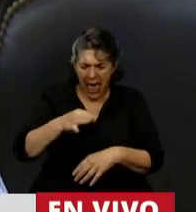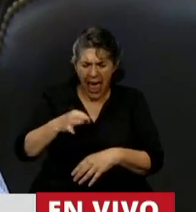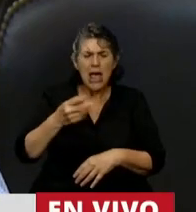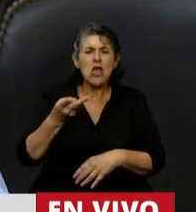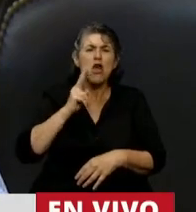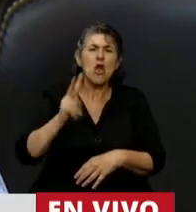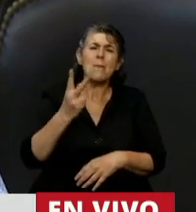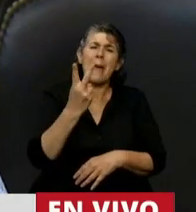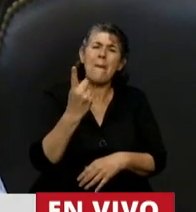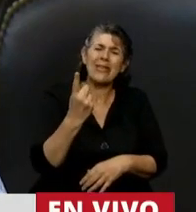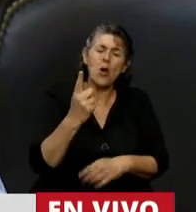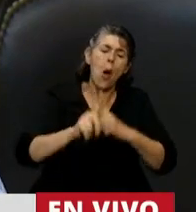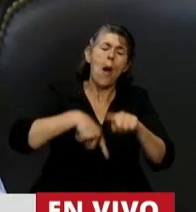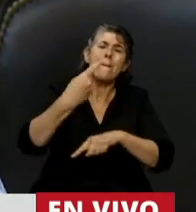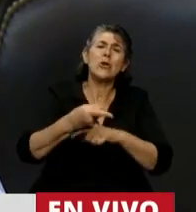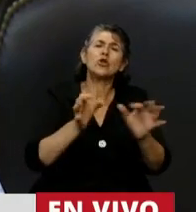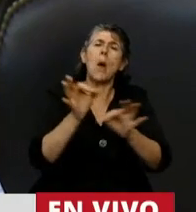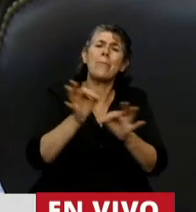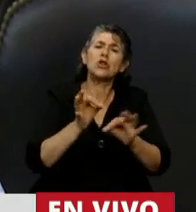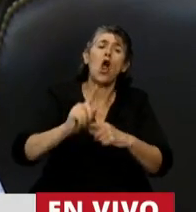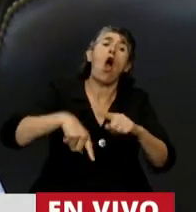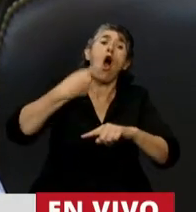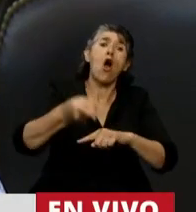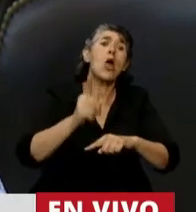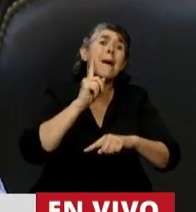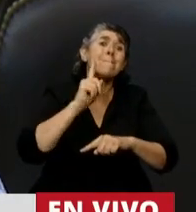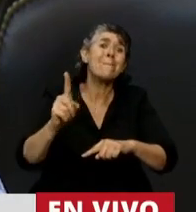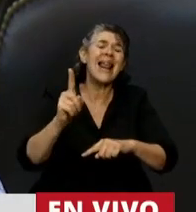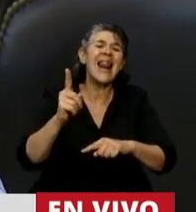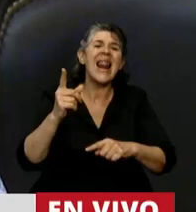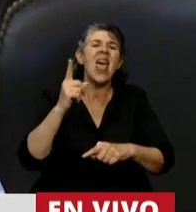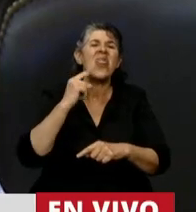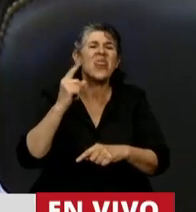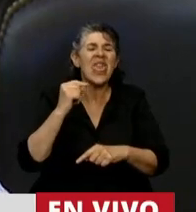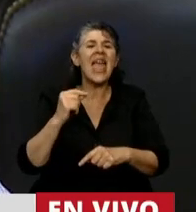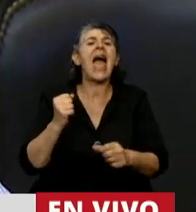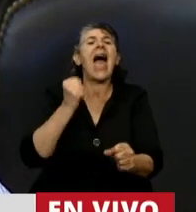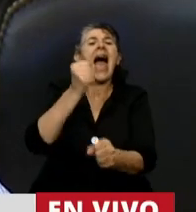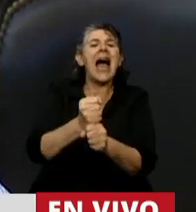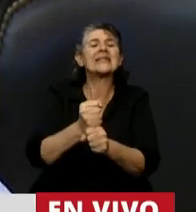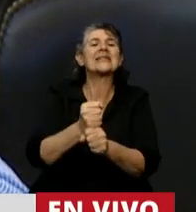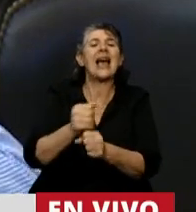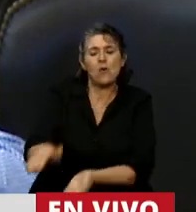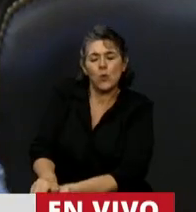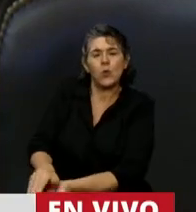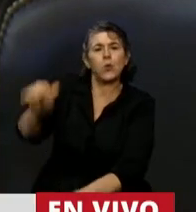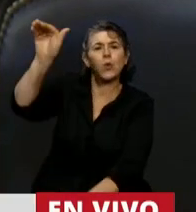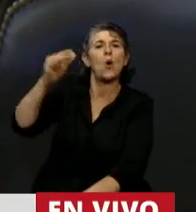21 el otro proyecto de los otros 1000 días, que es la cobertura de los chicos hasta los 4 años.